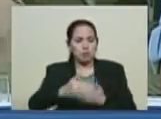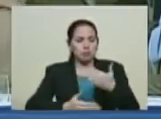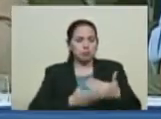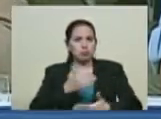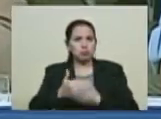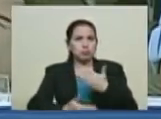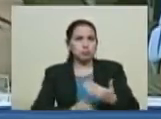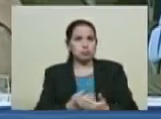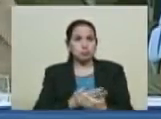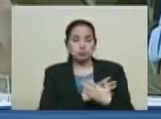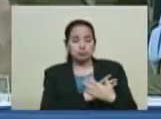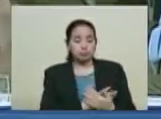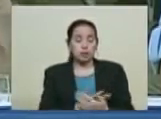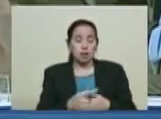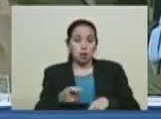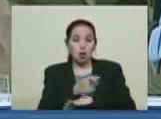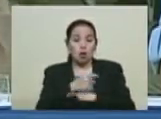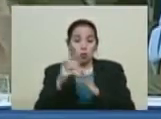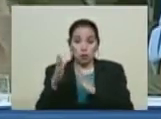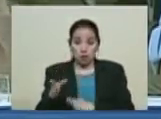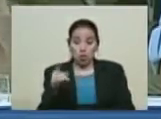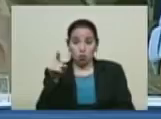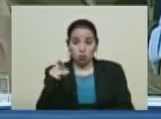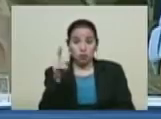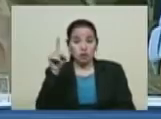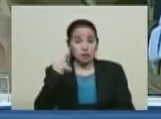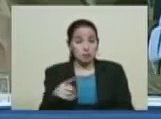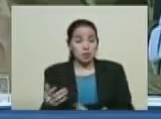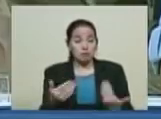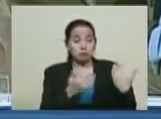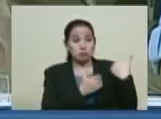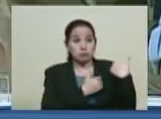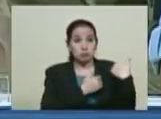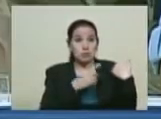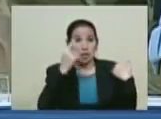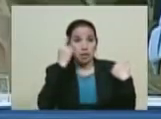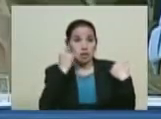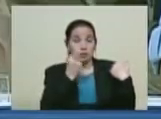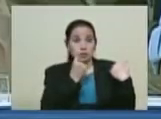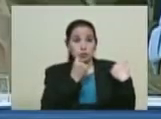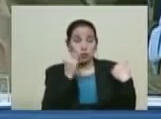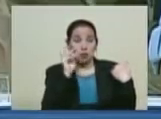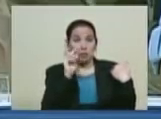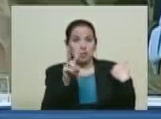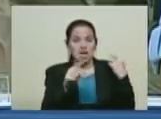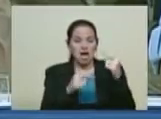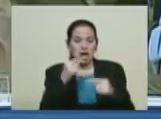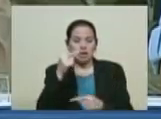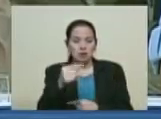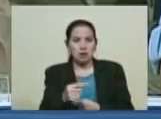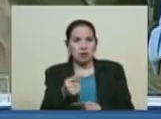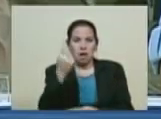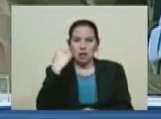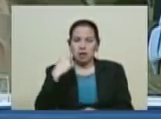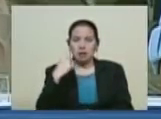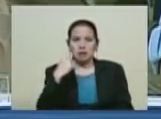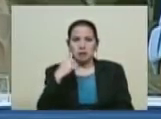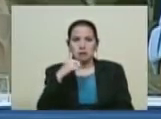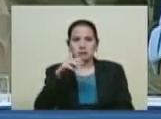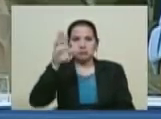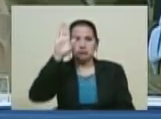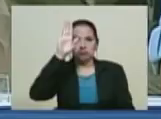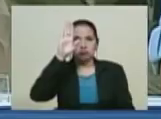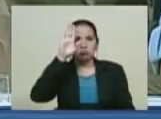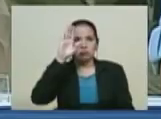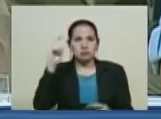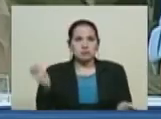usted, querido hermano gobernador del estado Sucre. Ayer vi que estaban juramentando el comando de